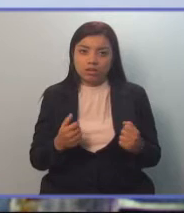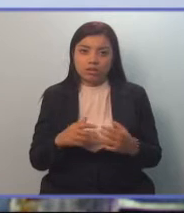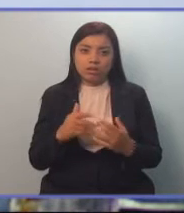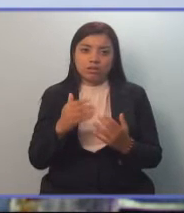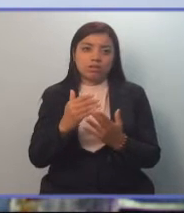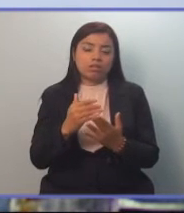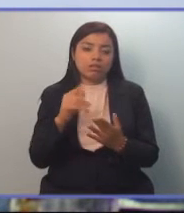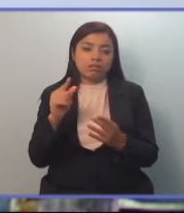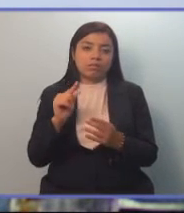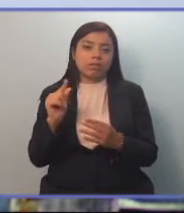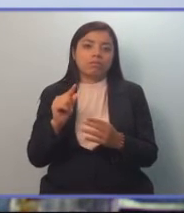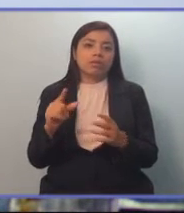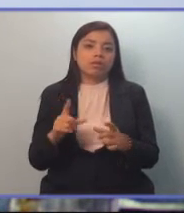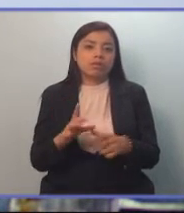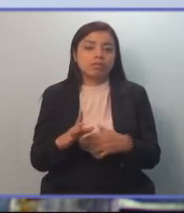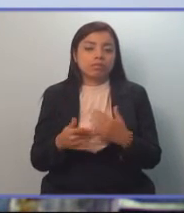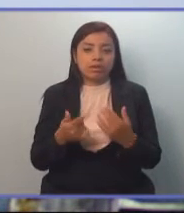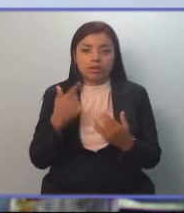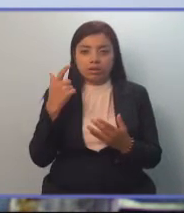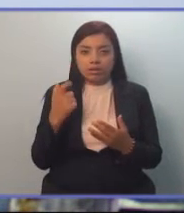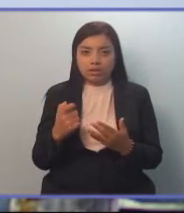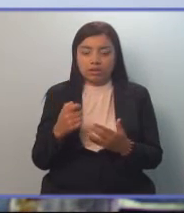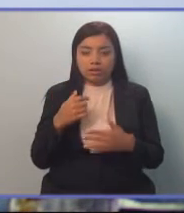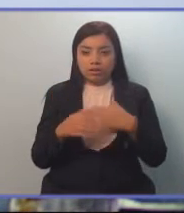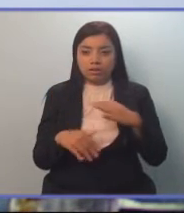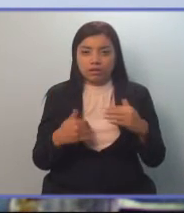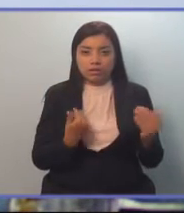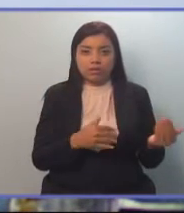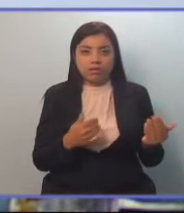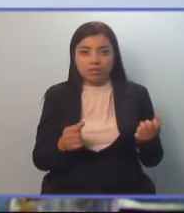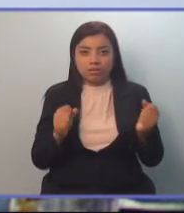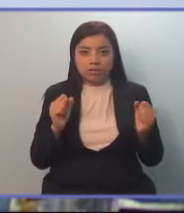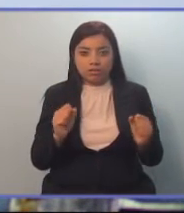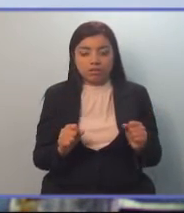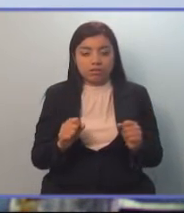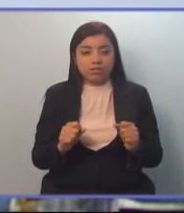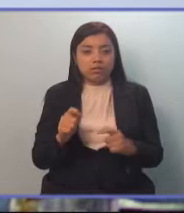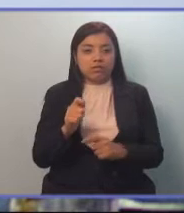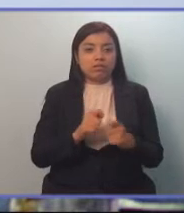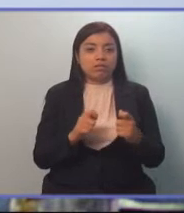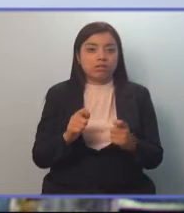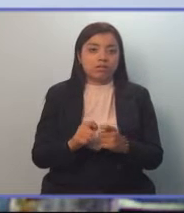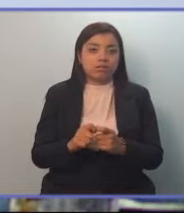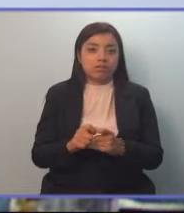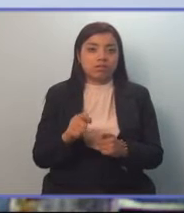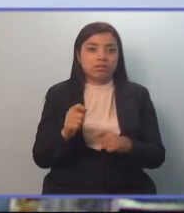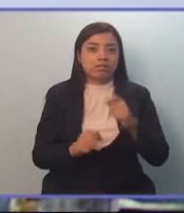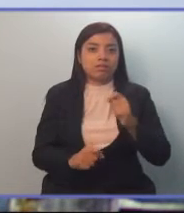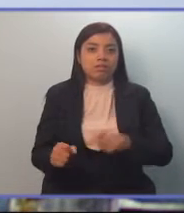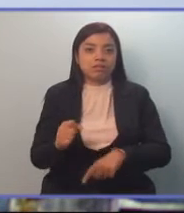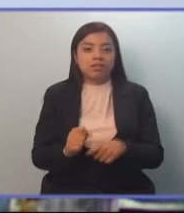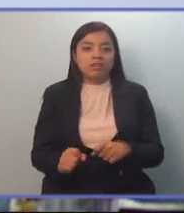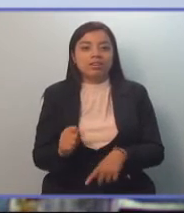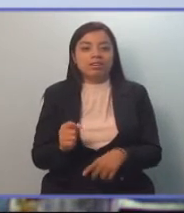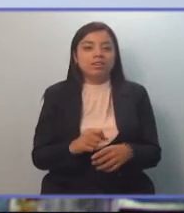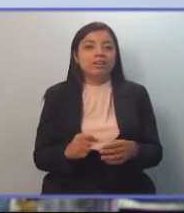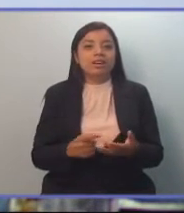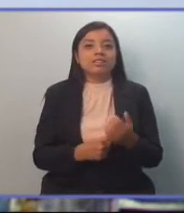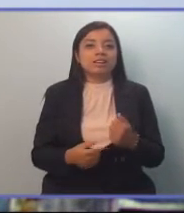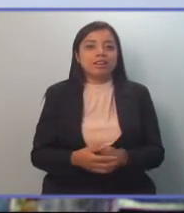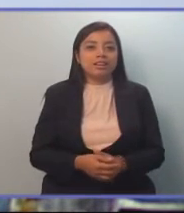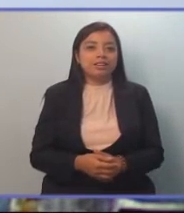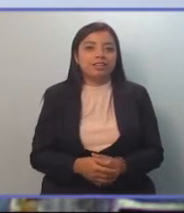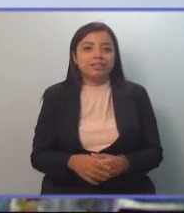y permisos para realizar mezclas píricas, específicamente el artesano, facilitar el proceso burocrático